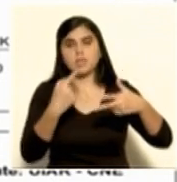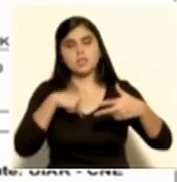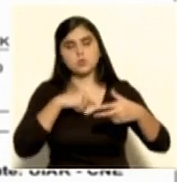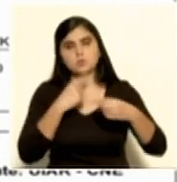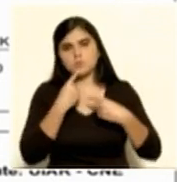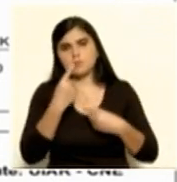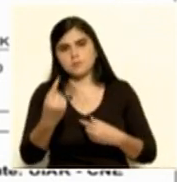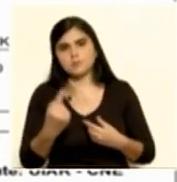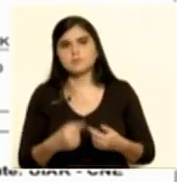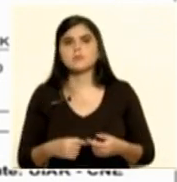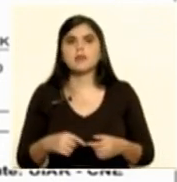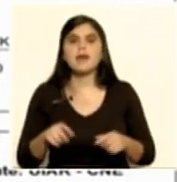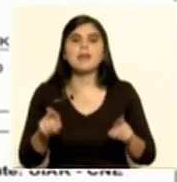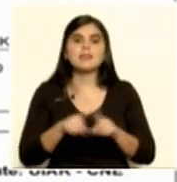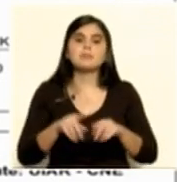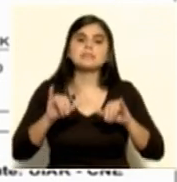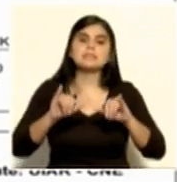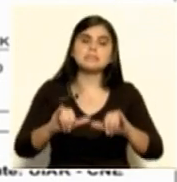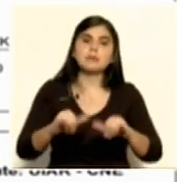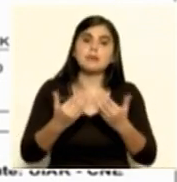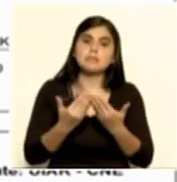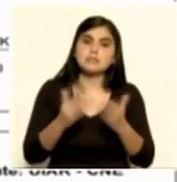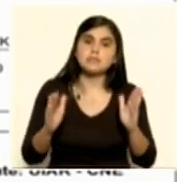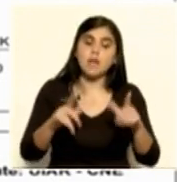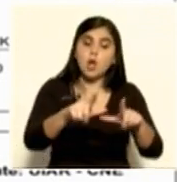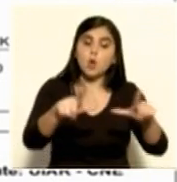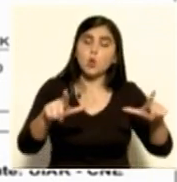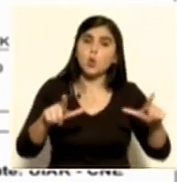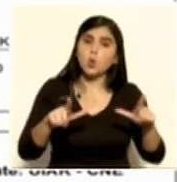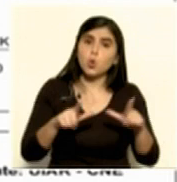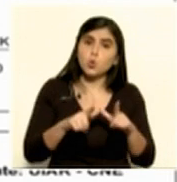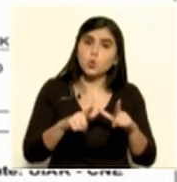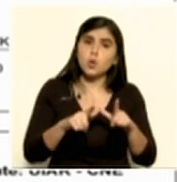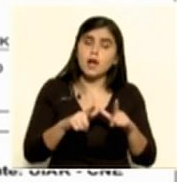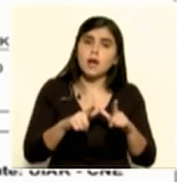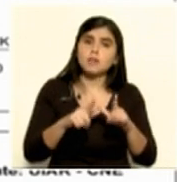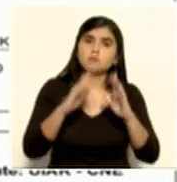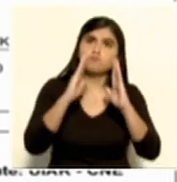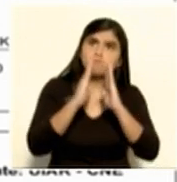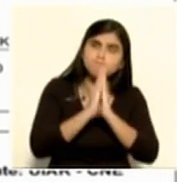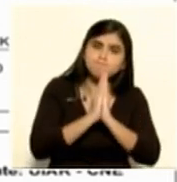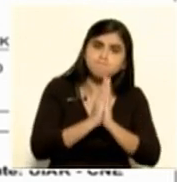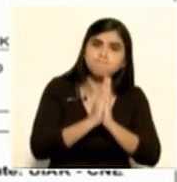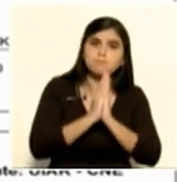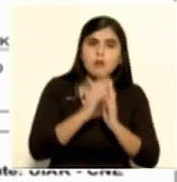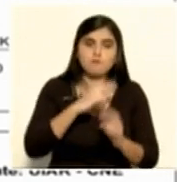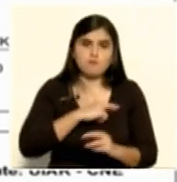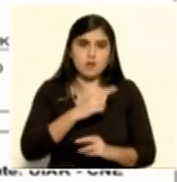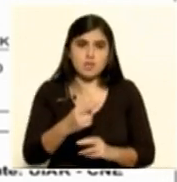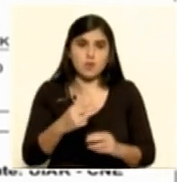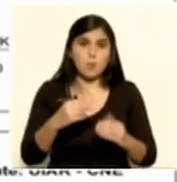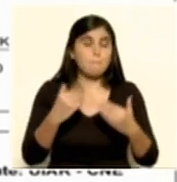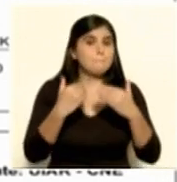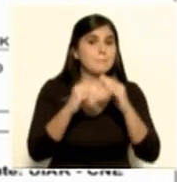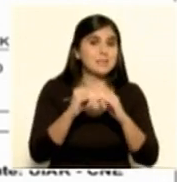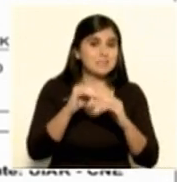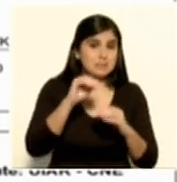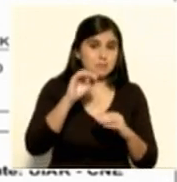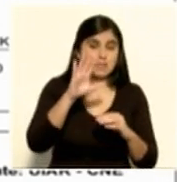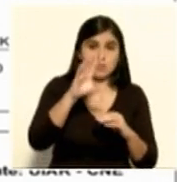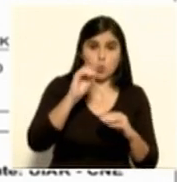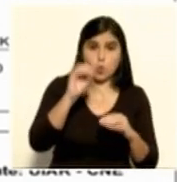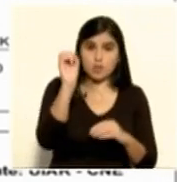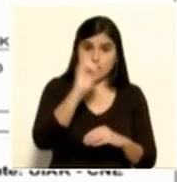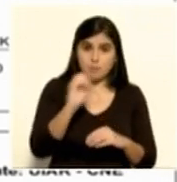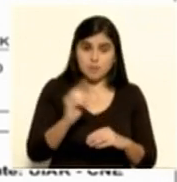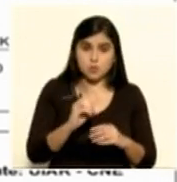además habilitado el funcionamiento de lugares de culto con máximo 75 personas, playas de las 5 de la mañana a